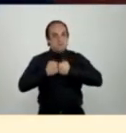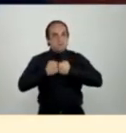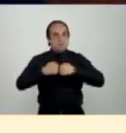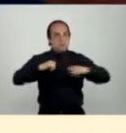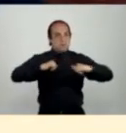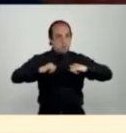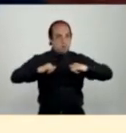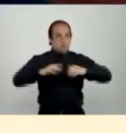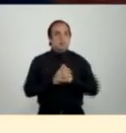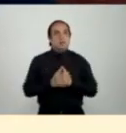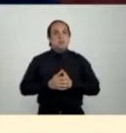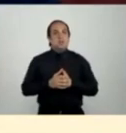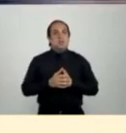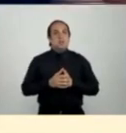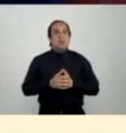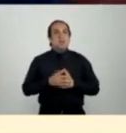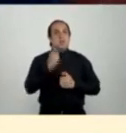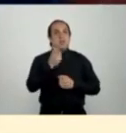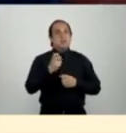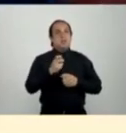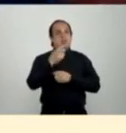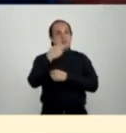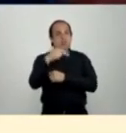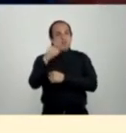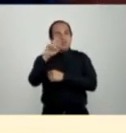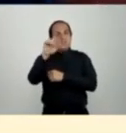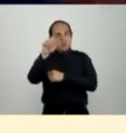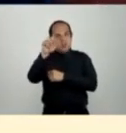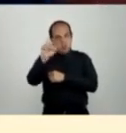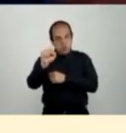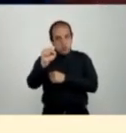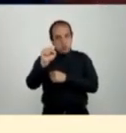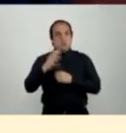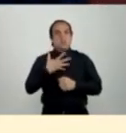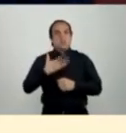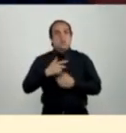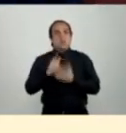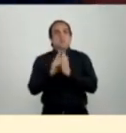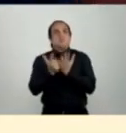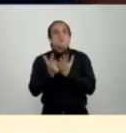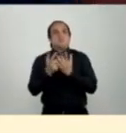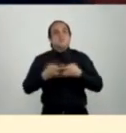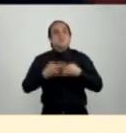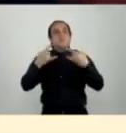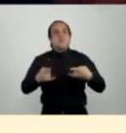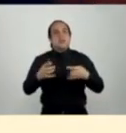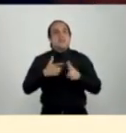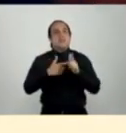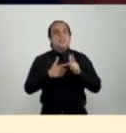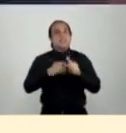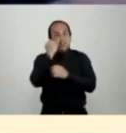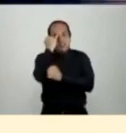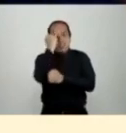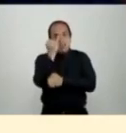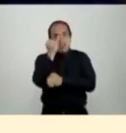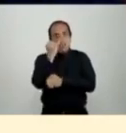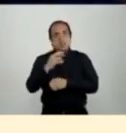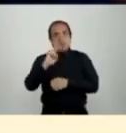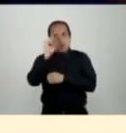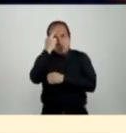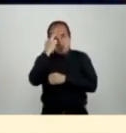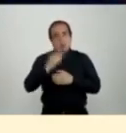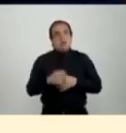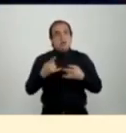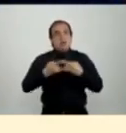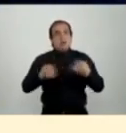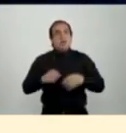Impostores es una novela que tiene, que sigue esa idea. Es decir, yo hice Perder es cuestión de método, mi novela anterior, que es enteramente en